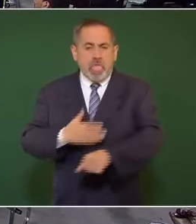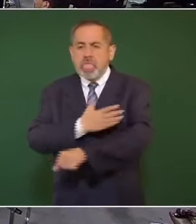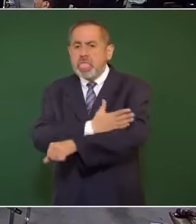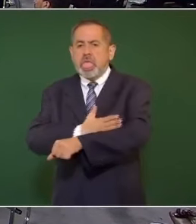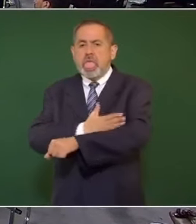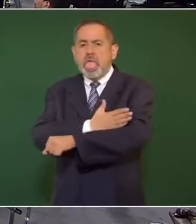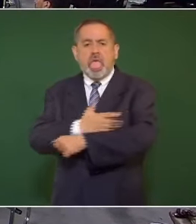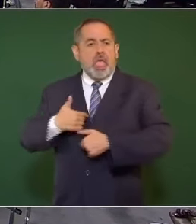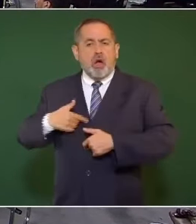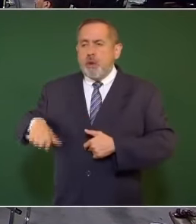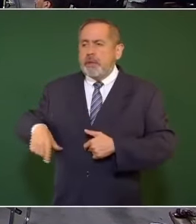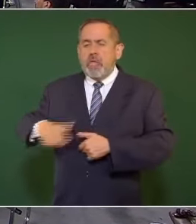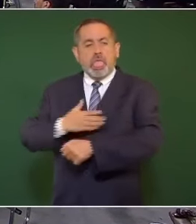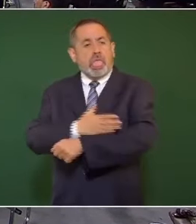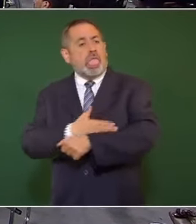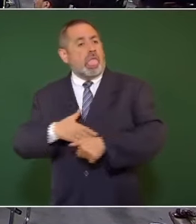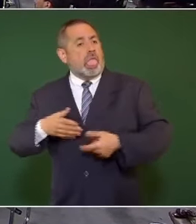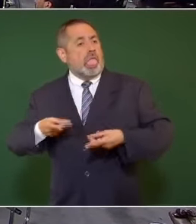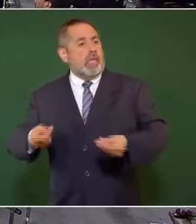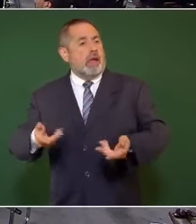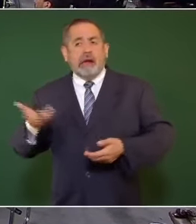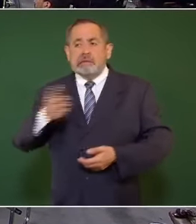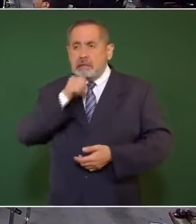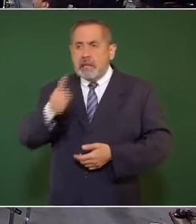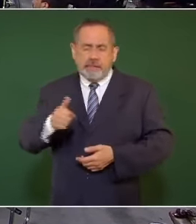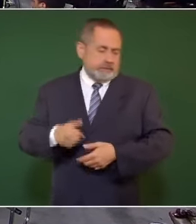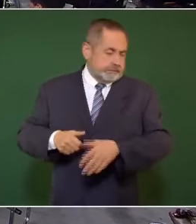mantenido, ni bueno para nada.